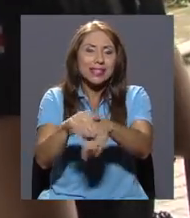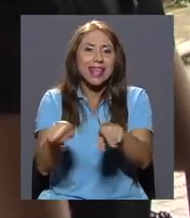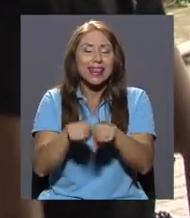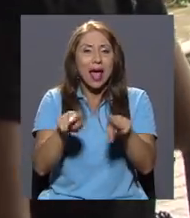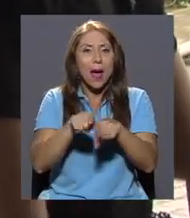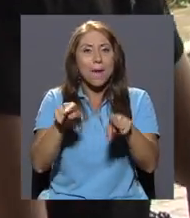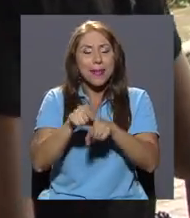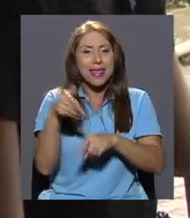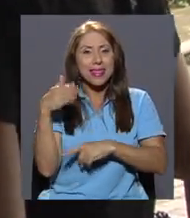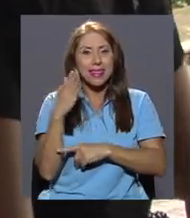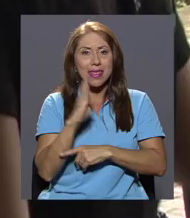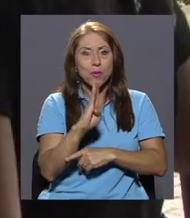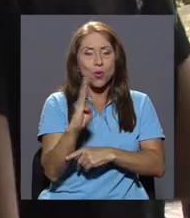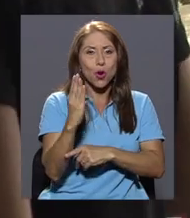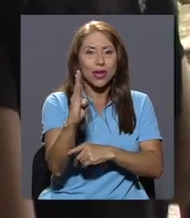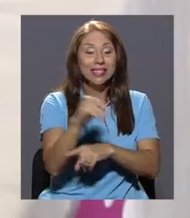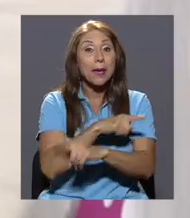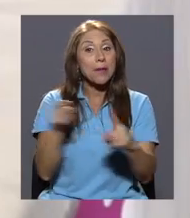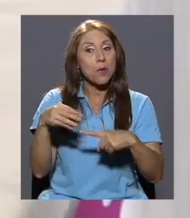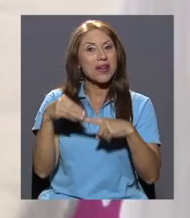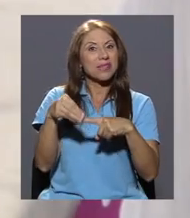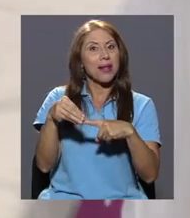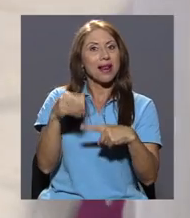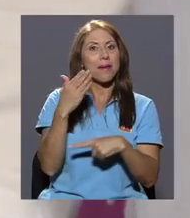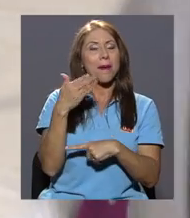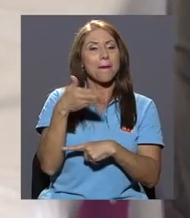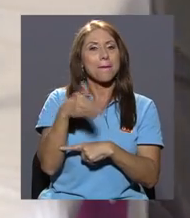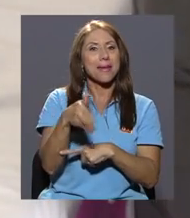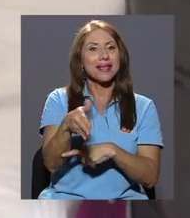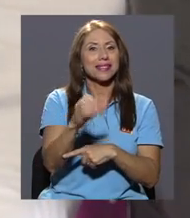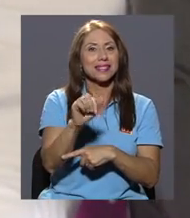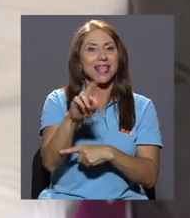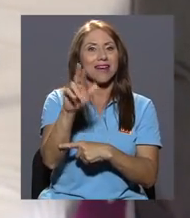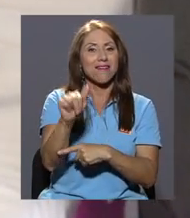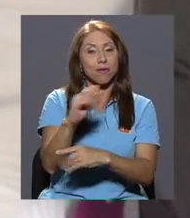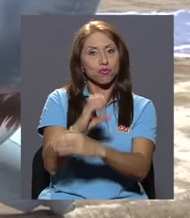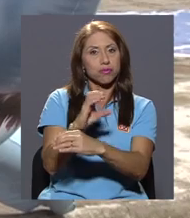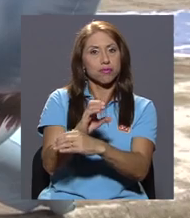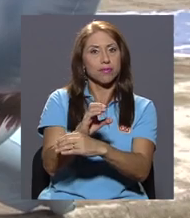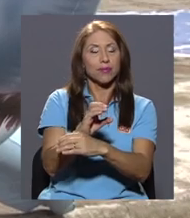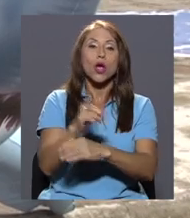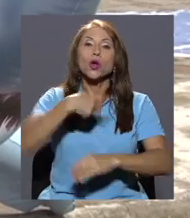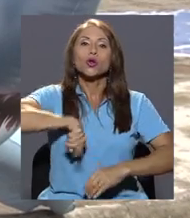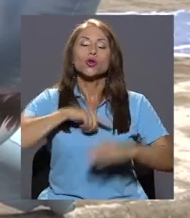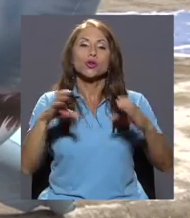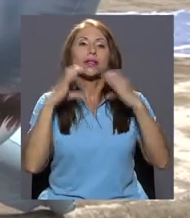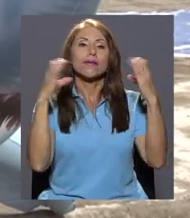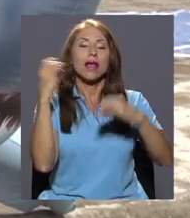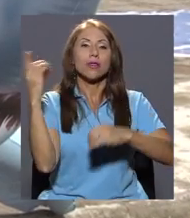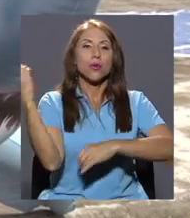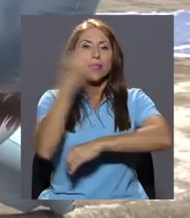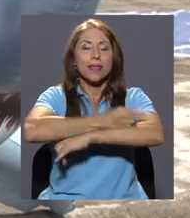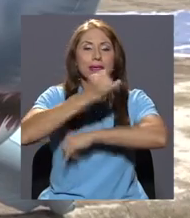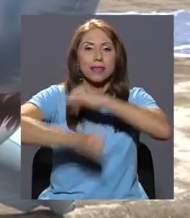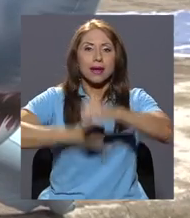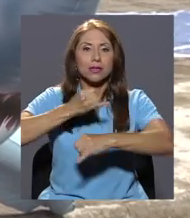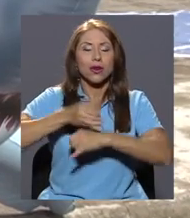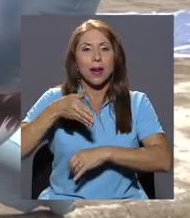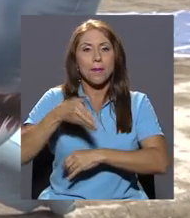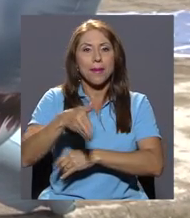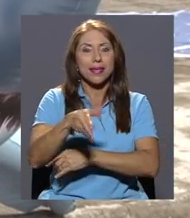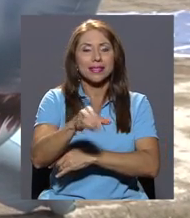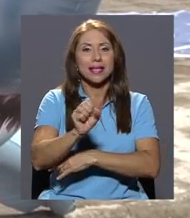el protagonista fue el pez sierra y la promoción de su conservación. Estamos celebrando el Día Internacional del Pez Sierra. Esta es una actividad